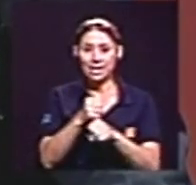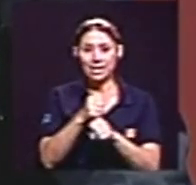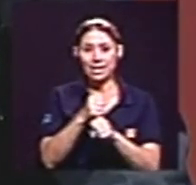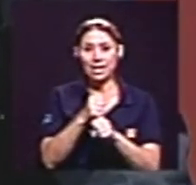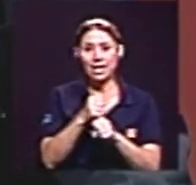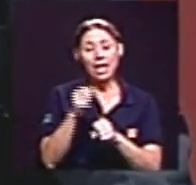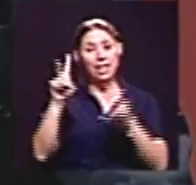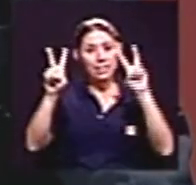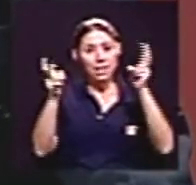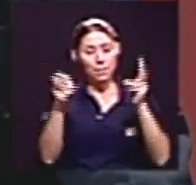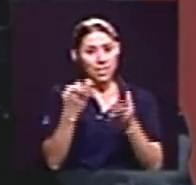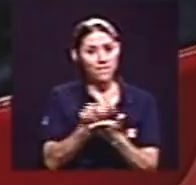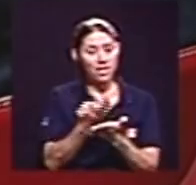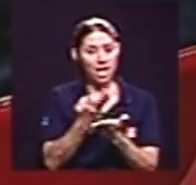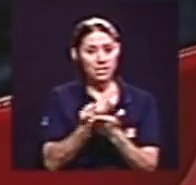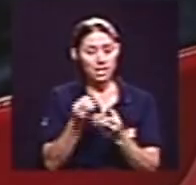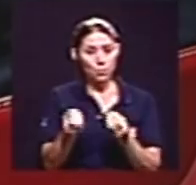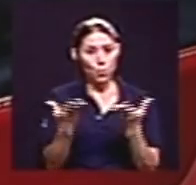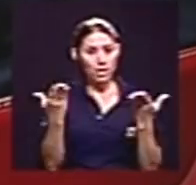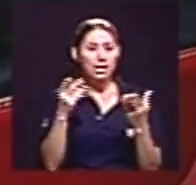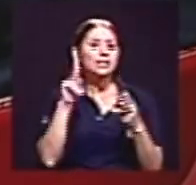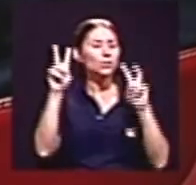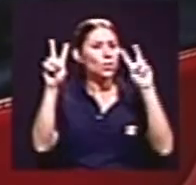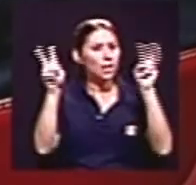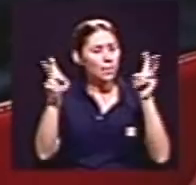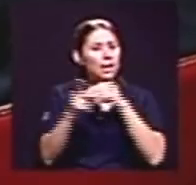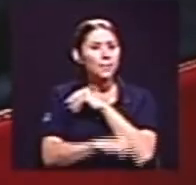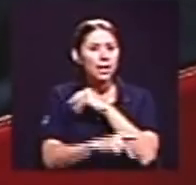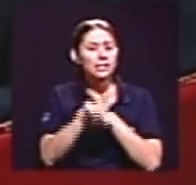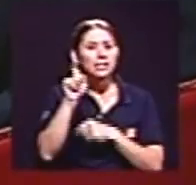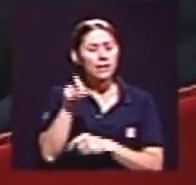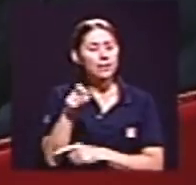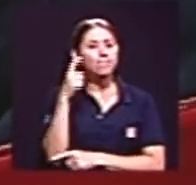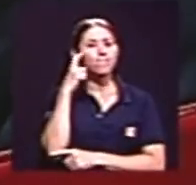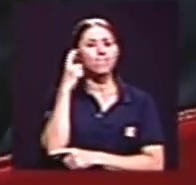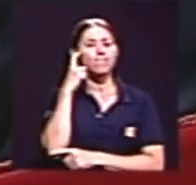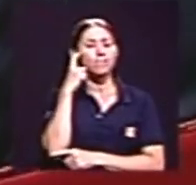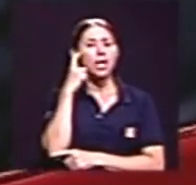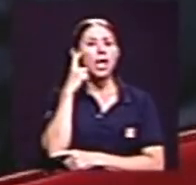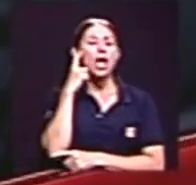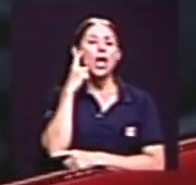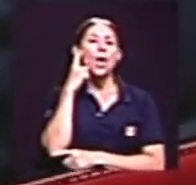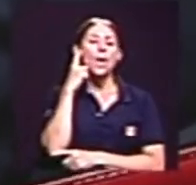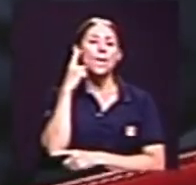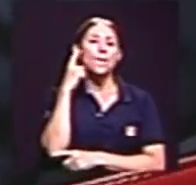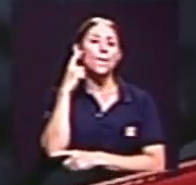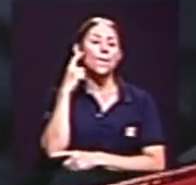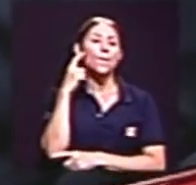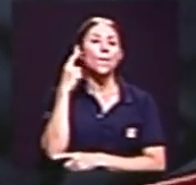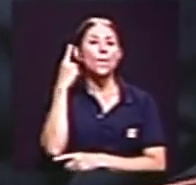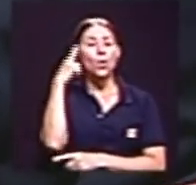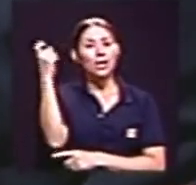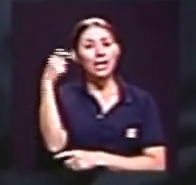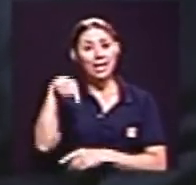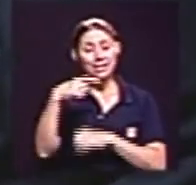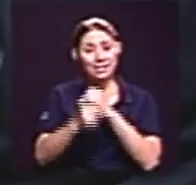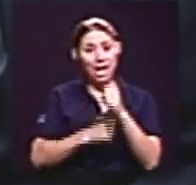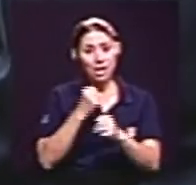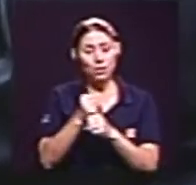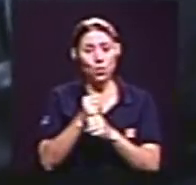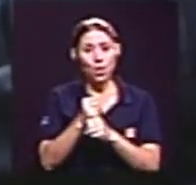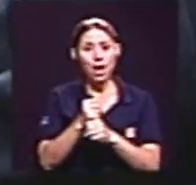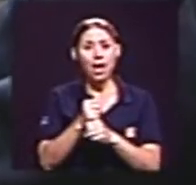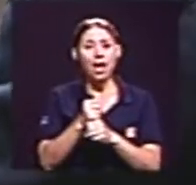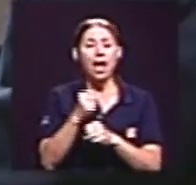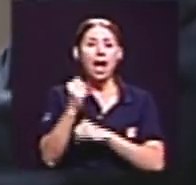a tener que sentarse el país a pensarlo, porque este año, el año 2009, se usó